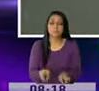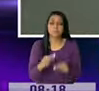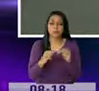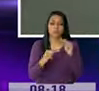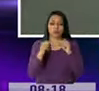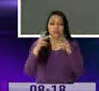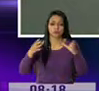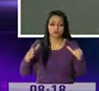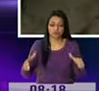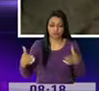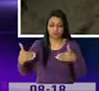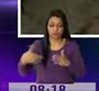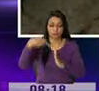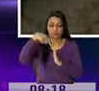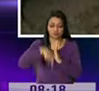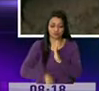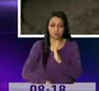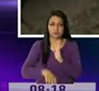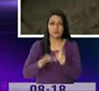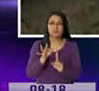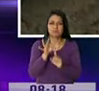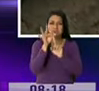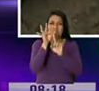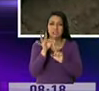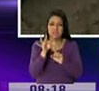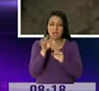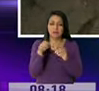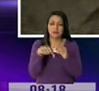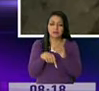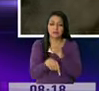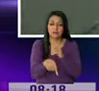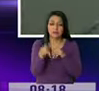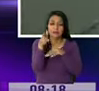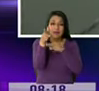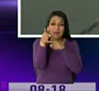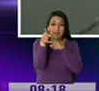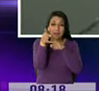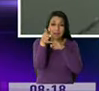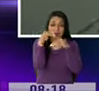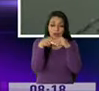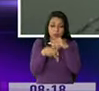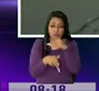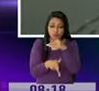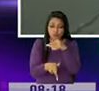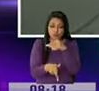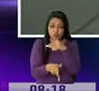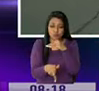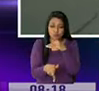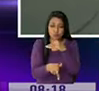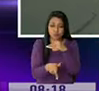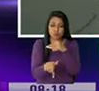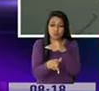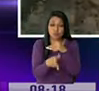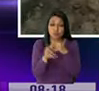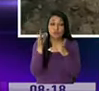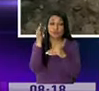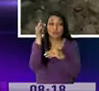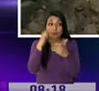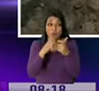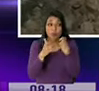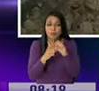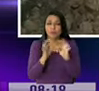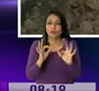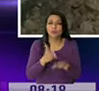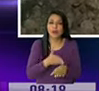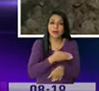de revisión especial con una cámara para justamente evitar a futuros problemas en el sistema